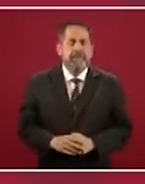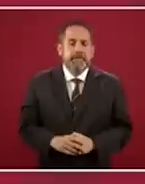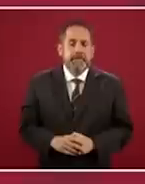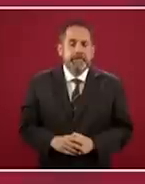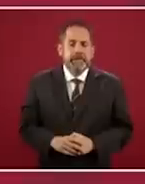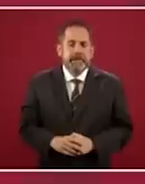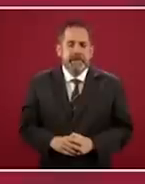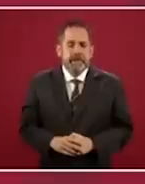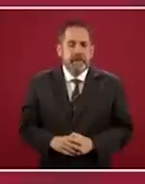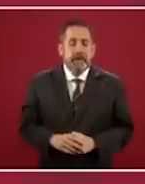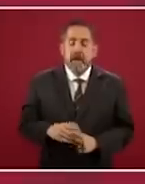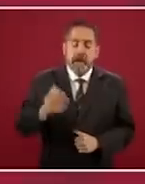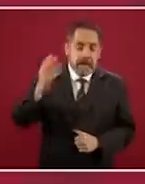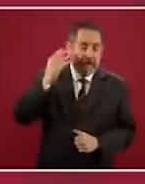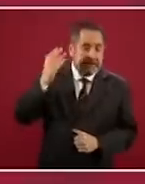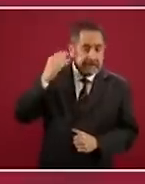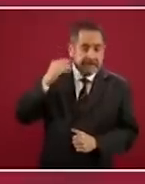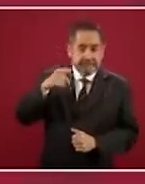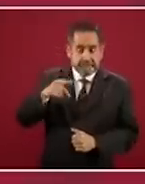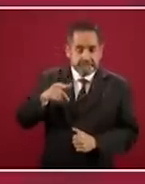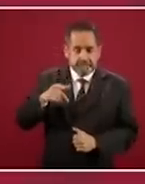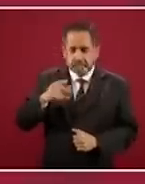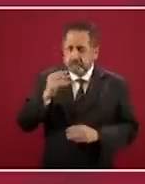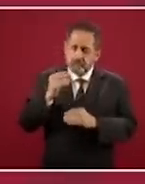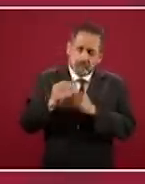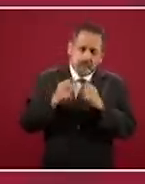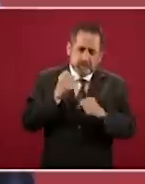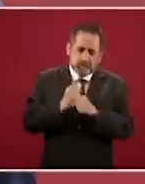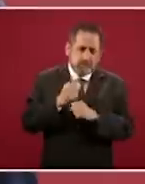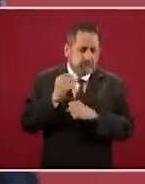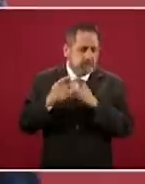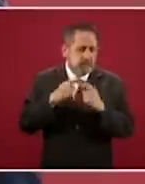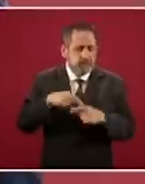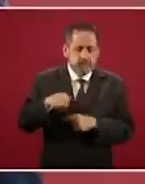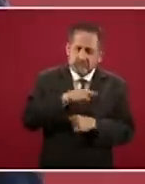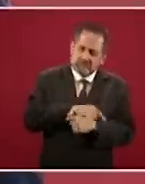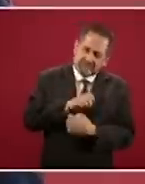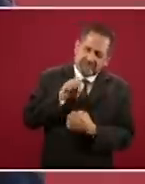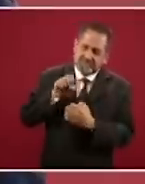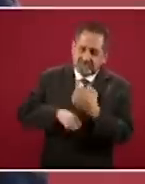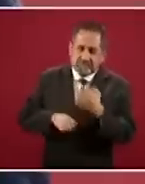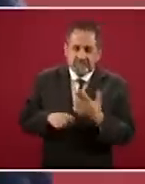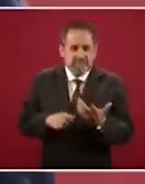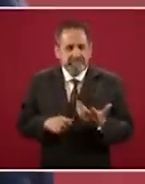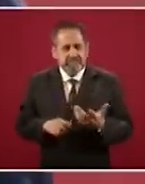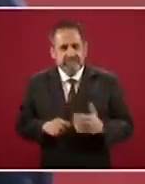Nos hicieron creer por mucho tiempo